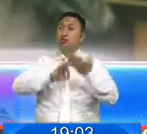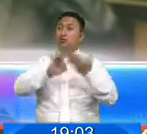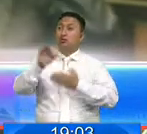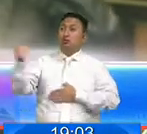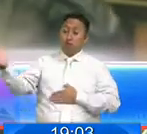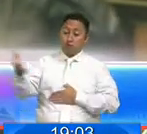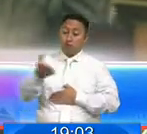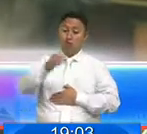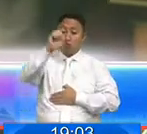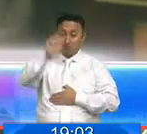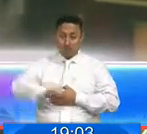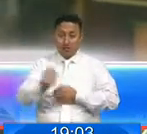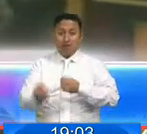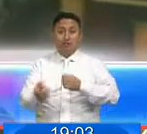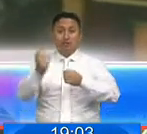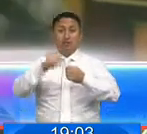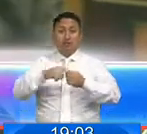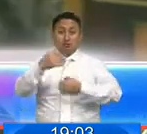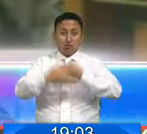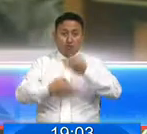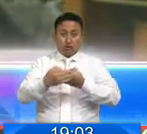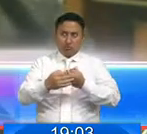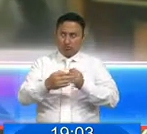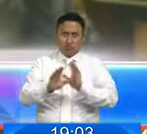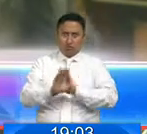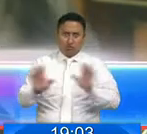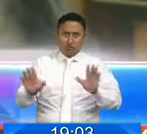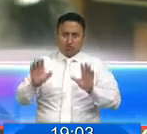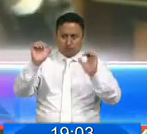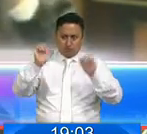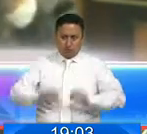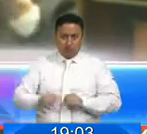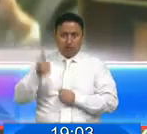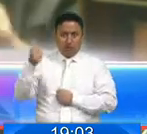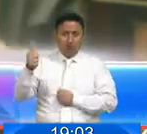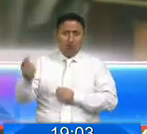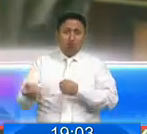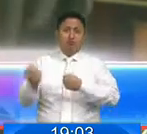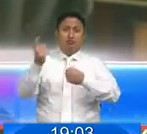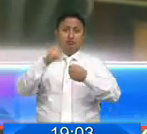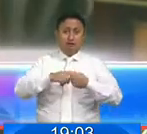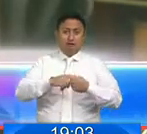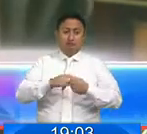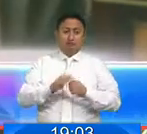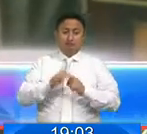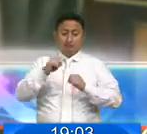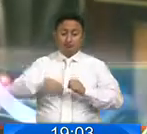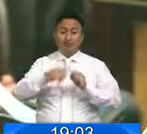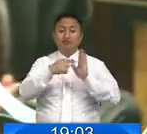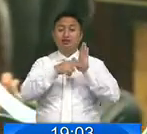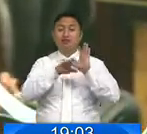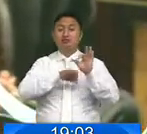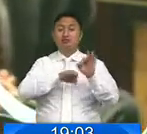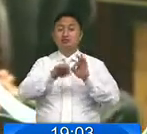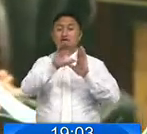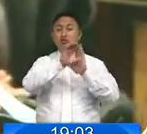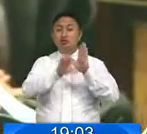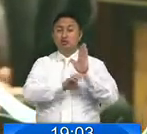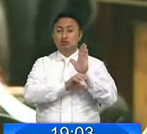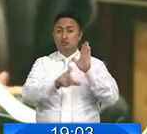para que sea vinculado dentro del proceso penal, según prescribe la Constitución y la